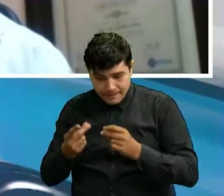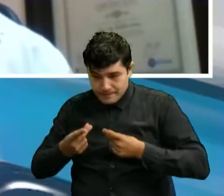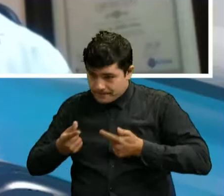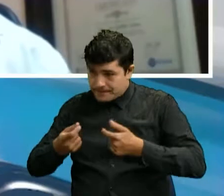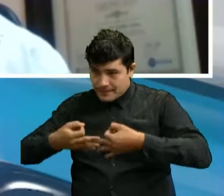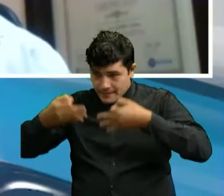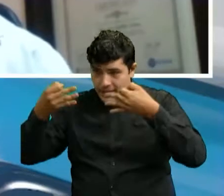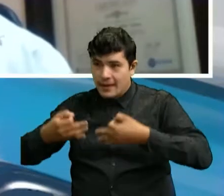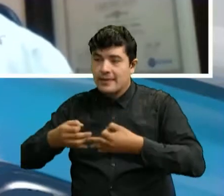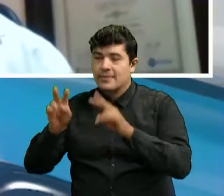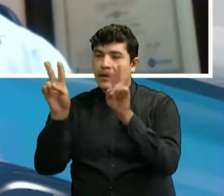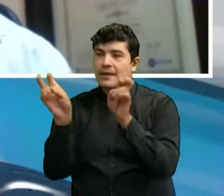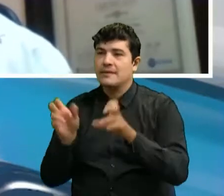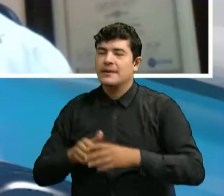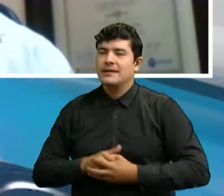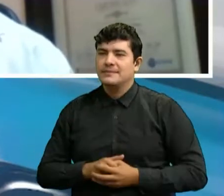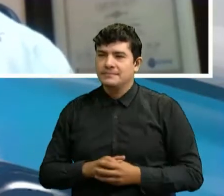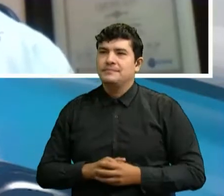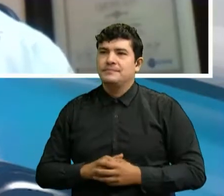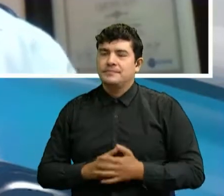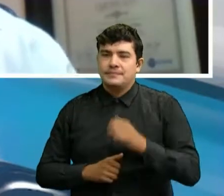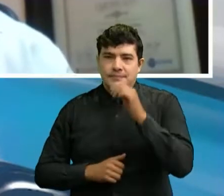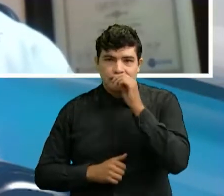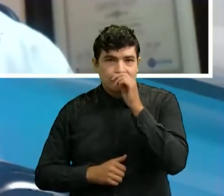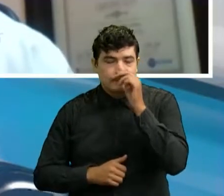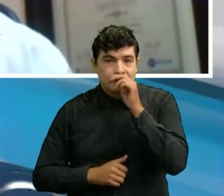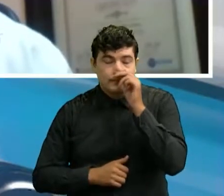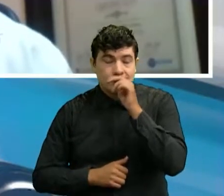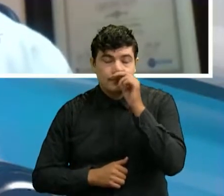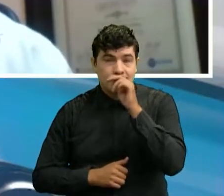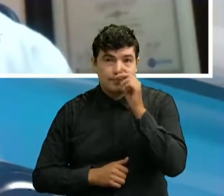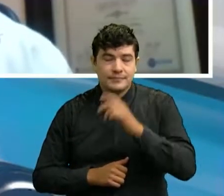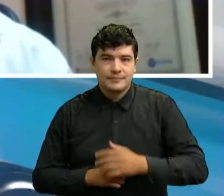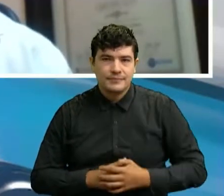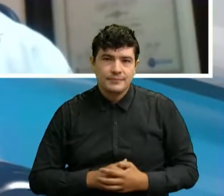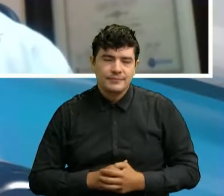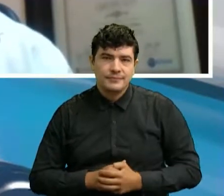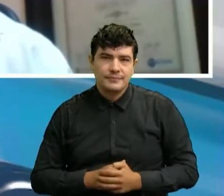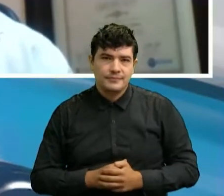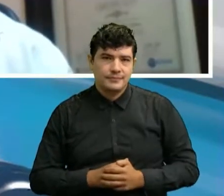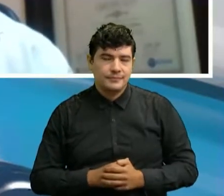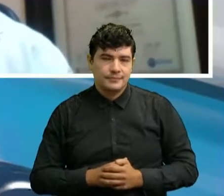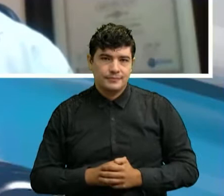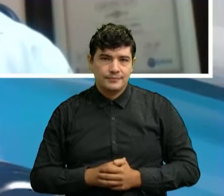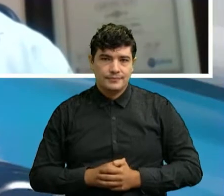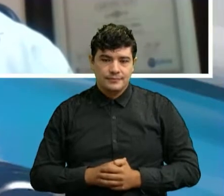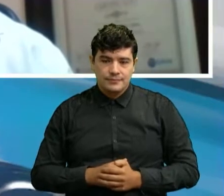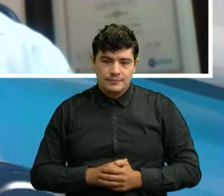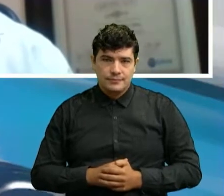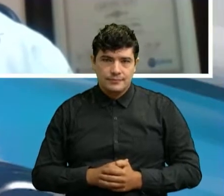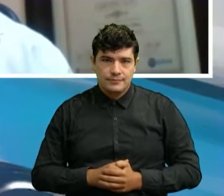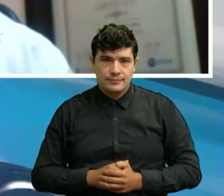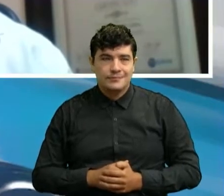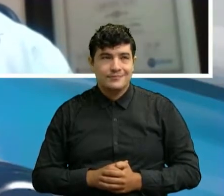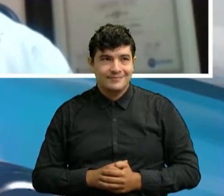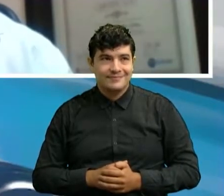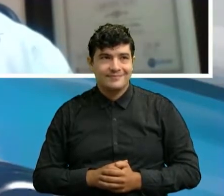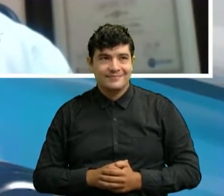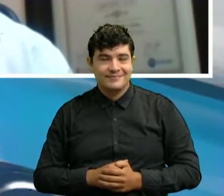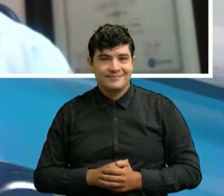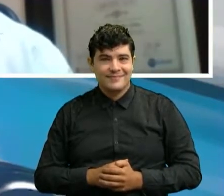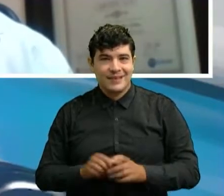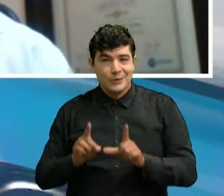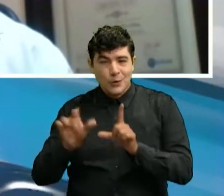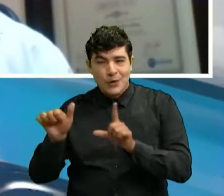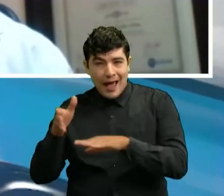abogados. La mayoría de dudas que existen entre los jóvenes trabajadores, como lo decía la doctora Marlene,